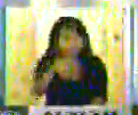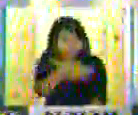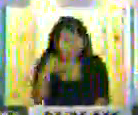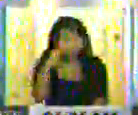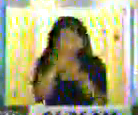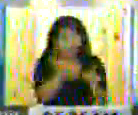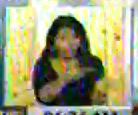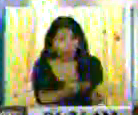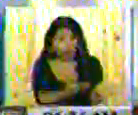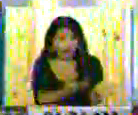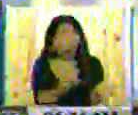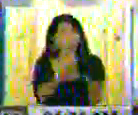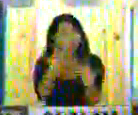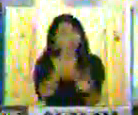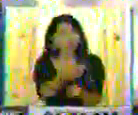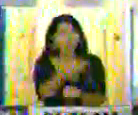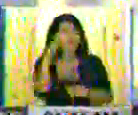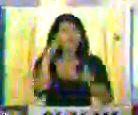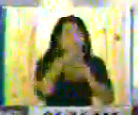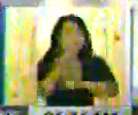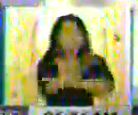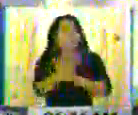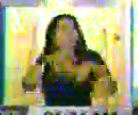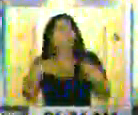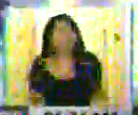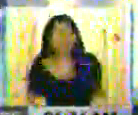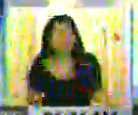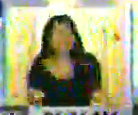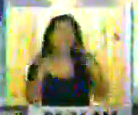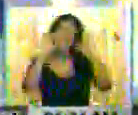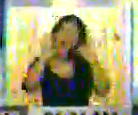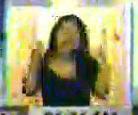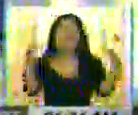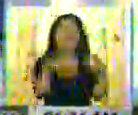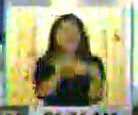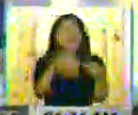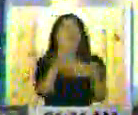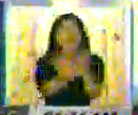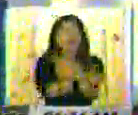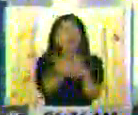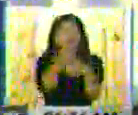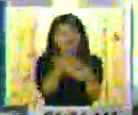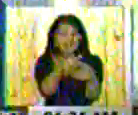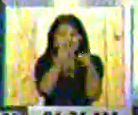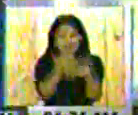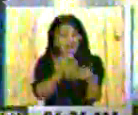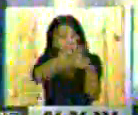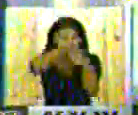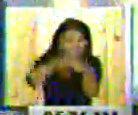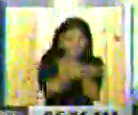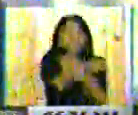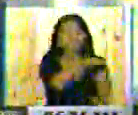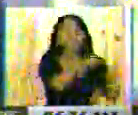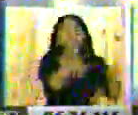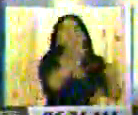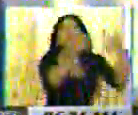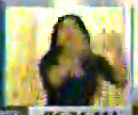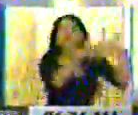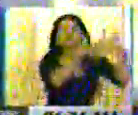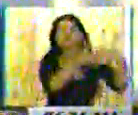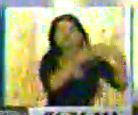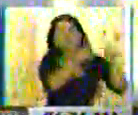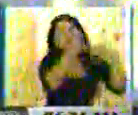¿Qué es lo que quiere generar? Ahora, detrás de ellos, ¿quién está? El Departamento de Estado norteamericano. Más nada. El